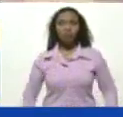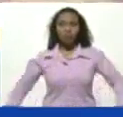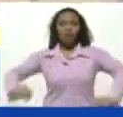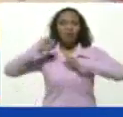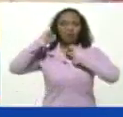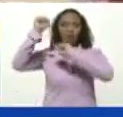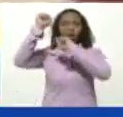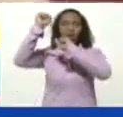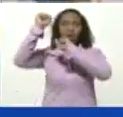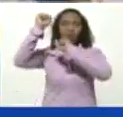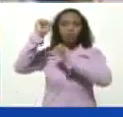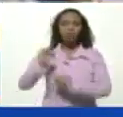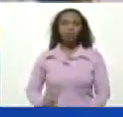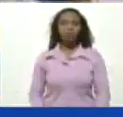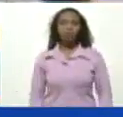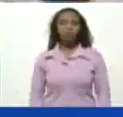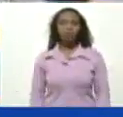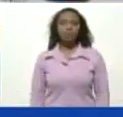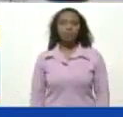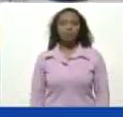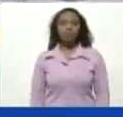Venceremos. Pereira,